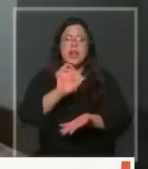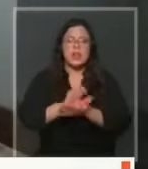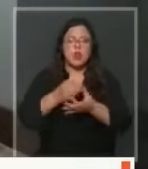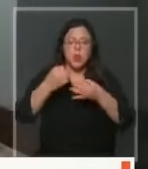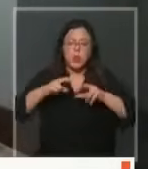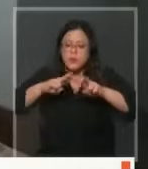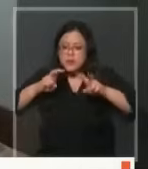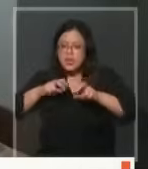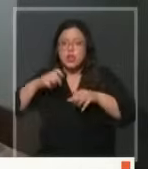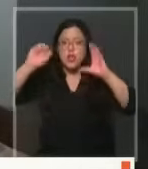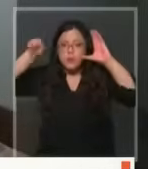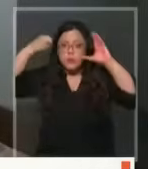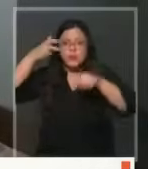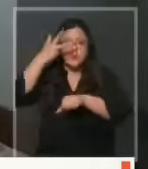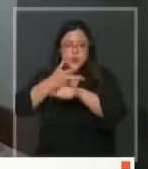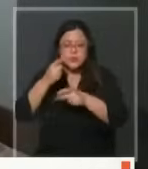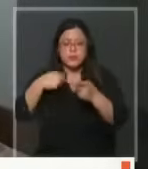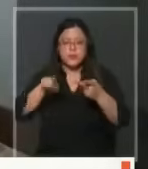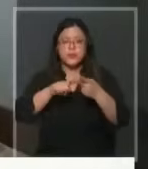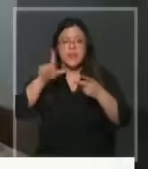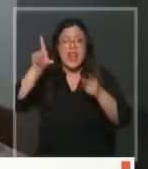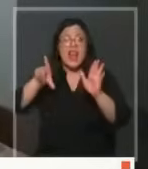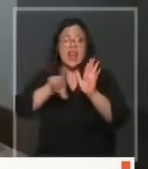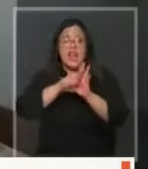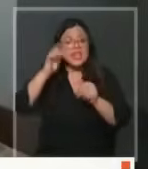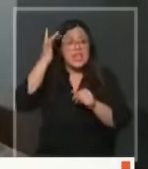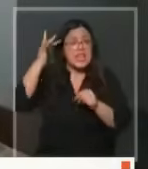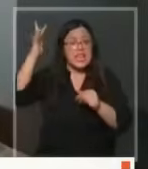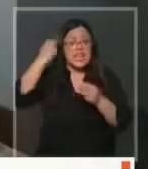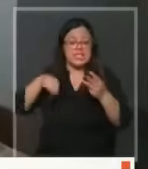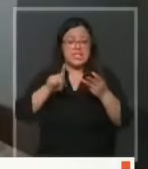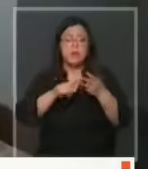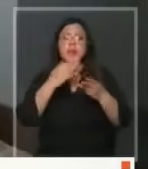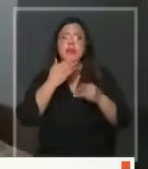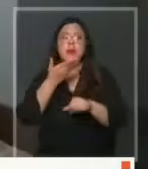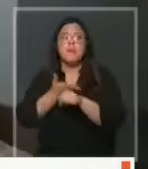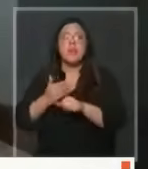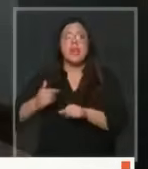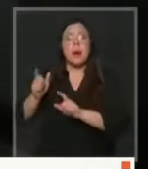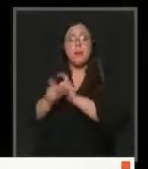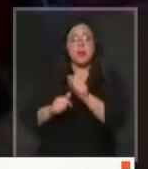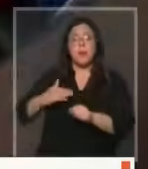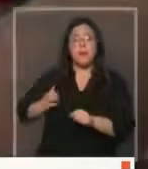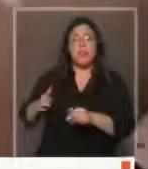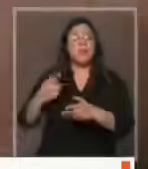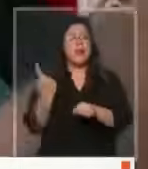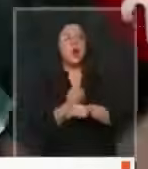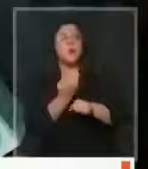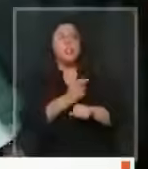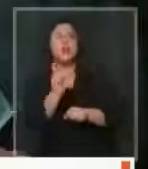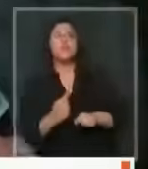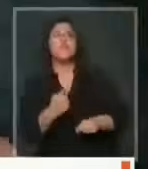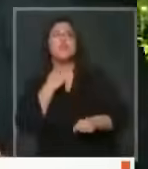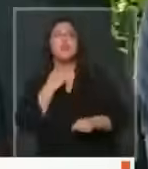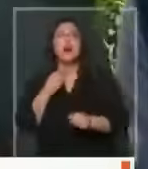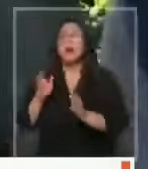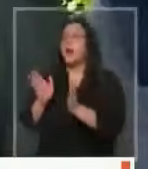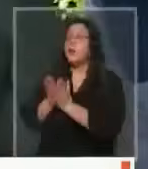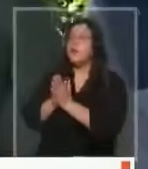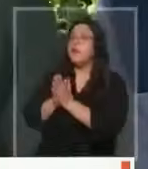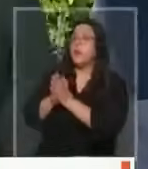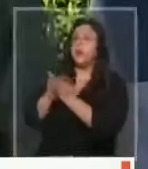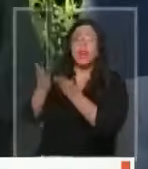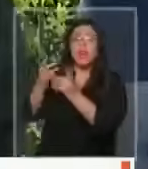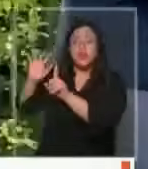cámaras, ocupar la ley de inteligencia e incluso enviar detectives para hablar con la víctima. Lo único que les pediría, no es necesario que me sigan. Ya